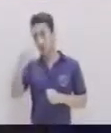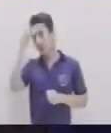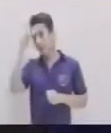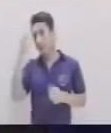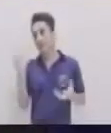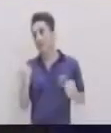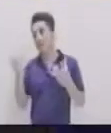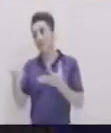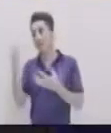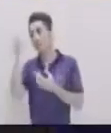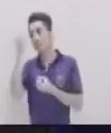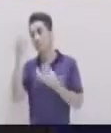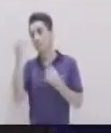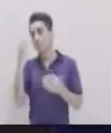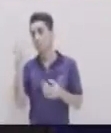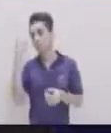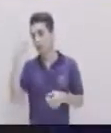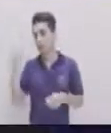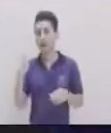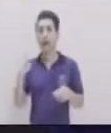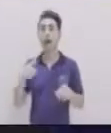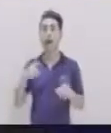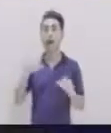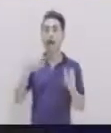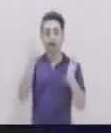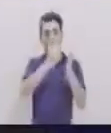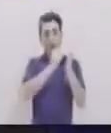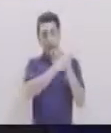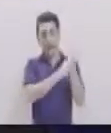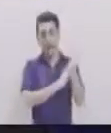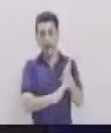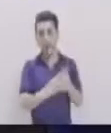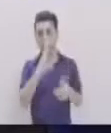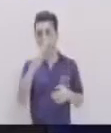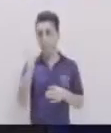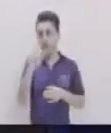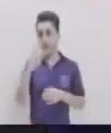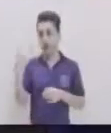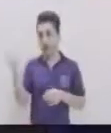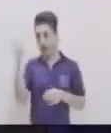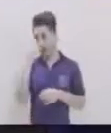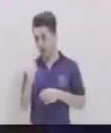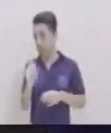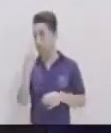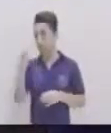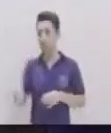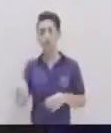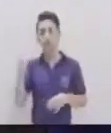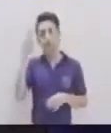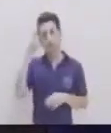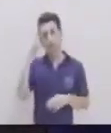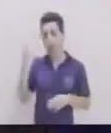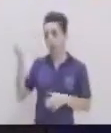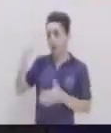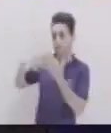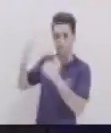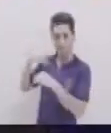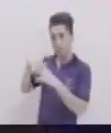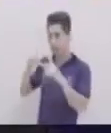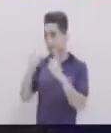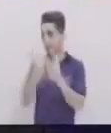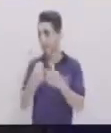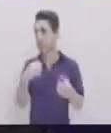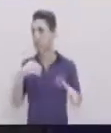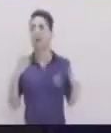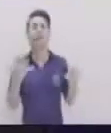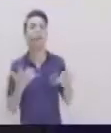colocar información en una gráfica de barras. Muy bien, para ello vamos a recordar un poco acerca de la clase